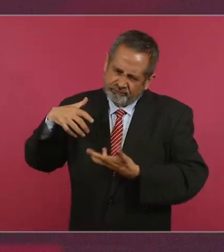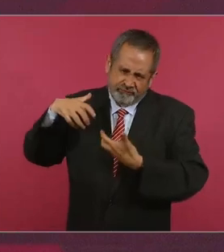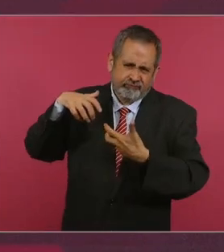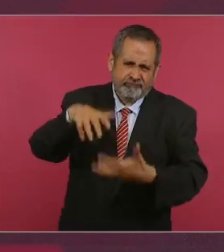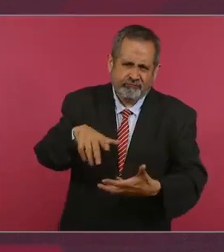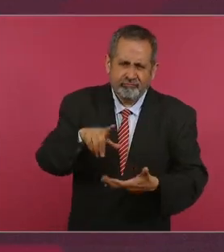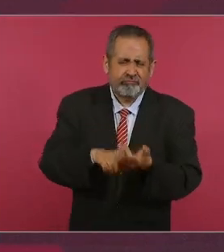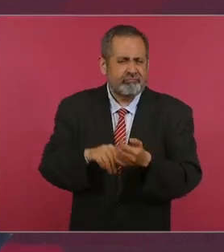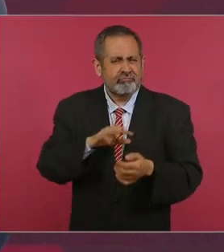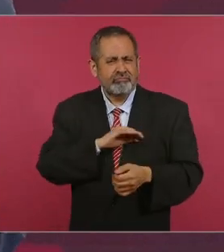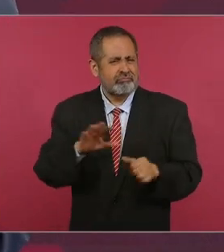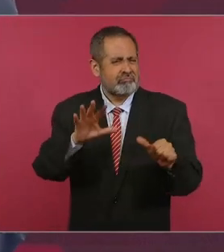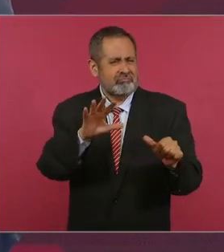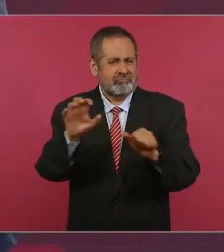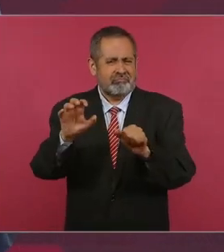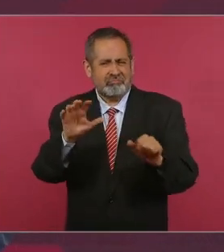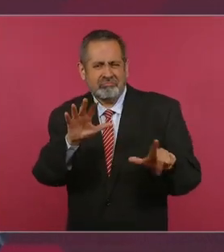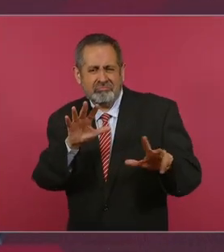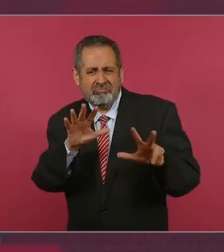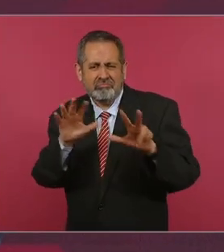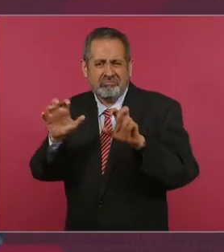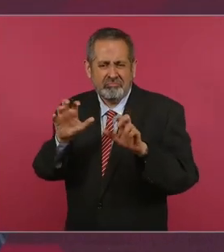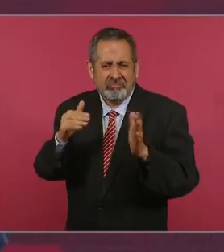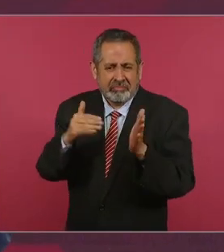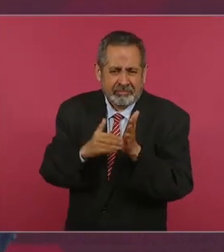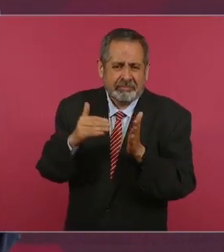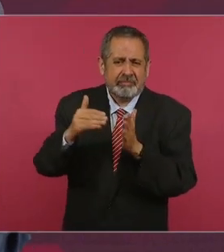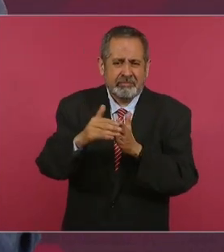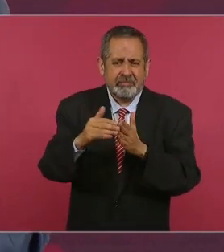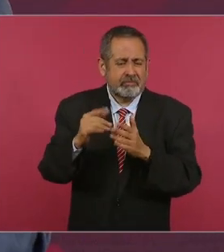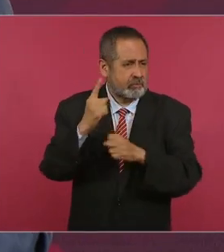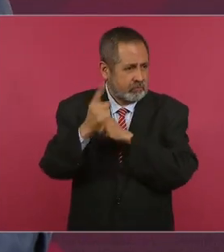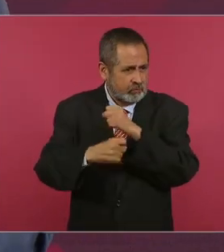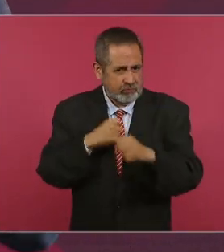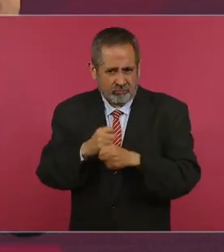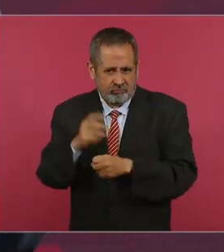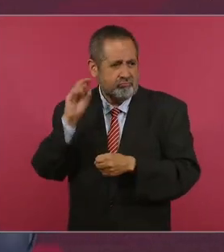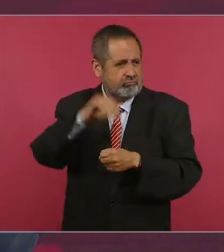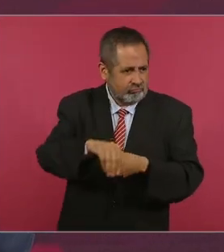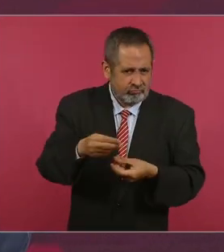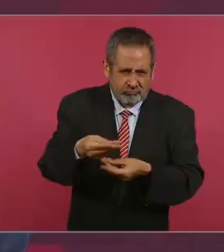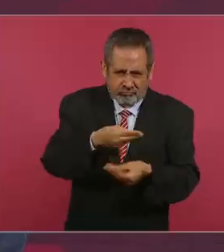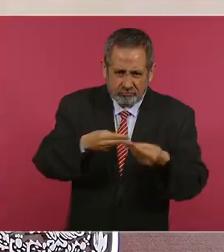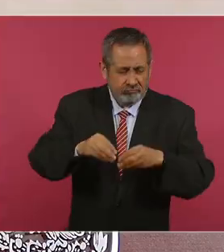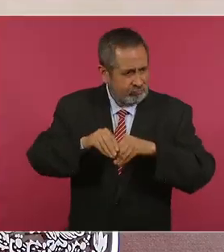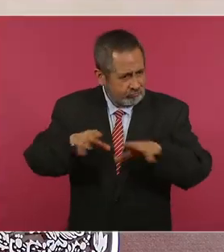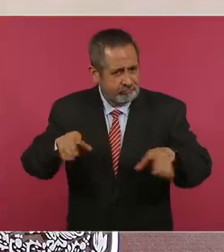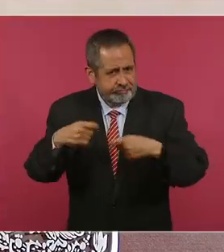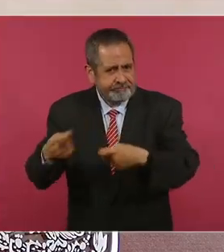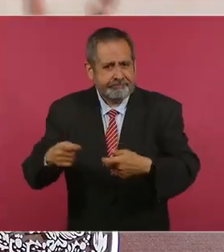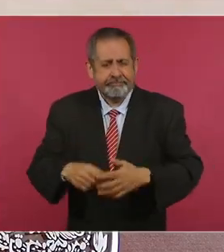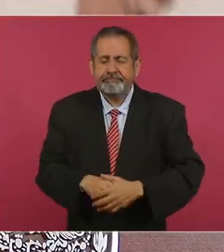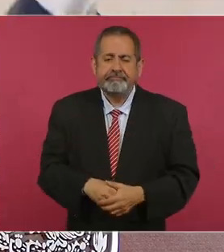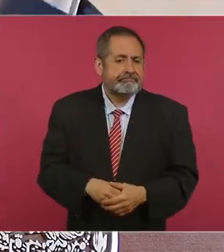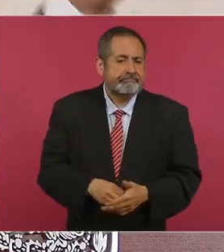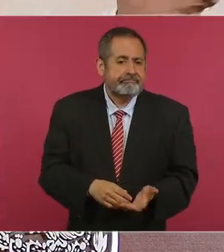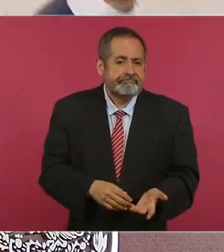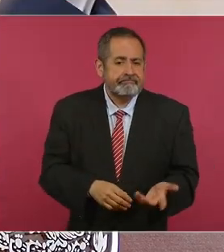como 600, 800 millones por año. Pero además,